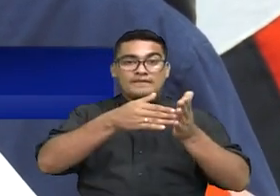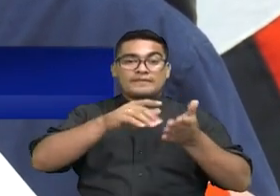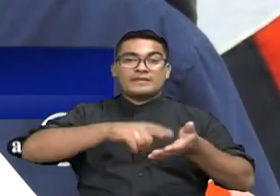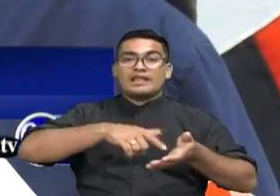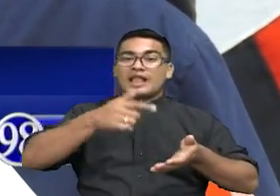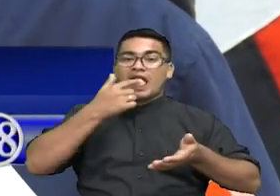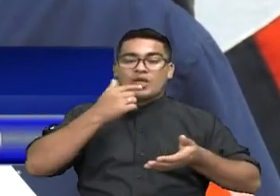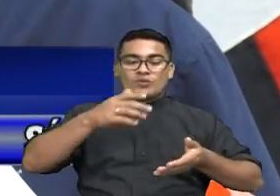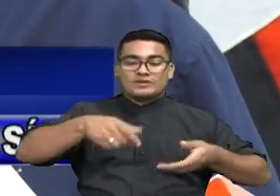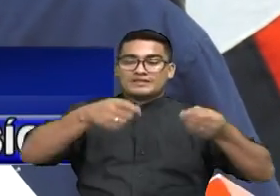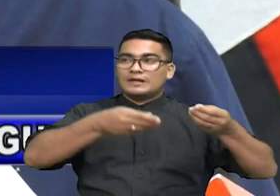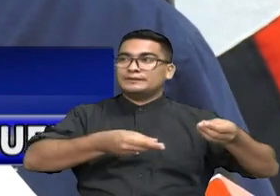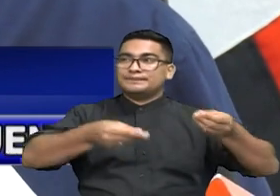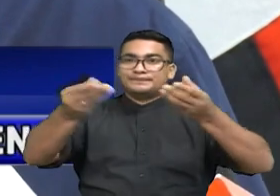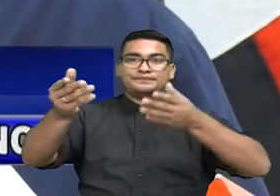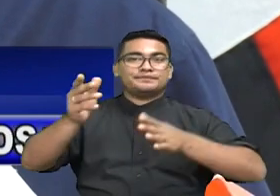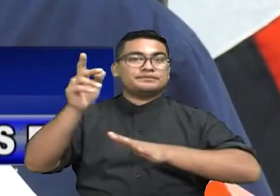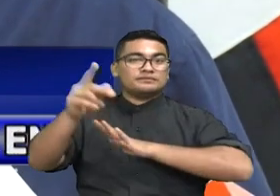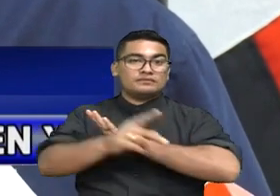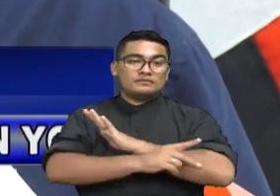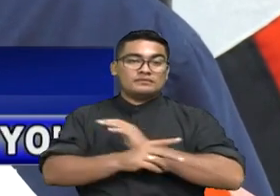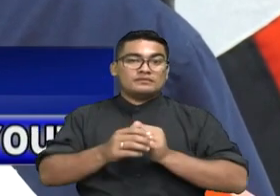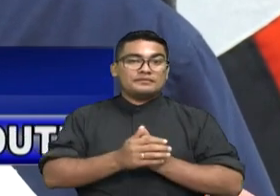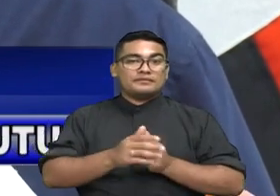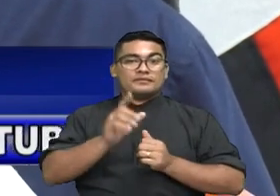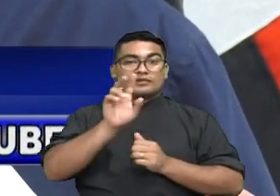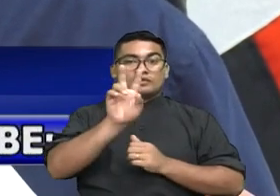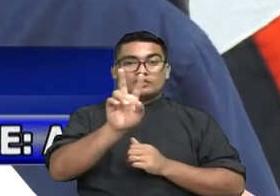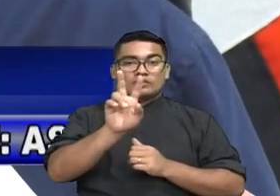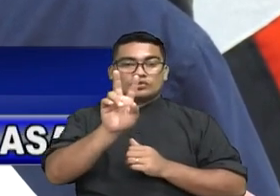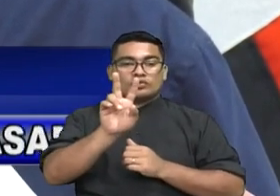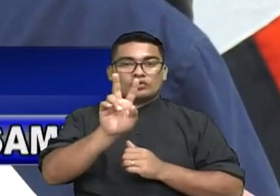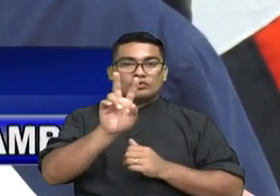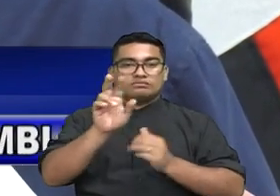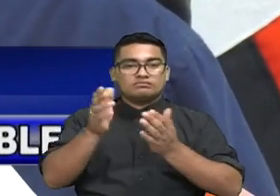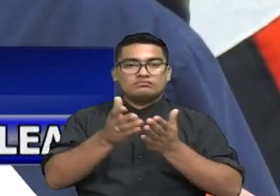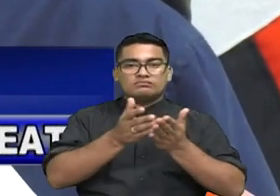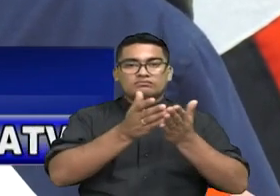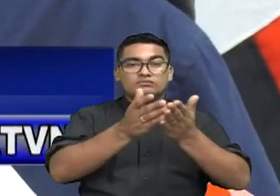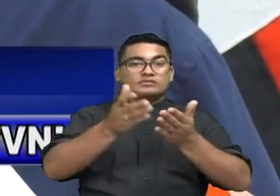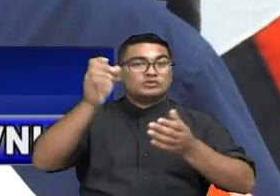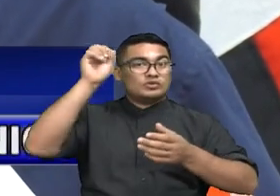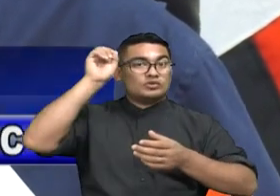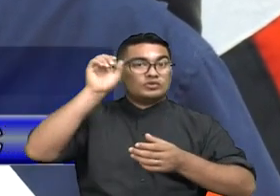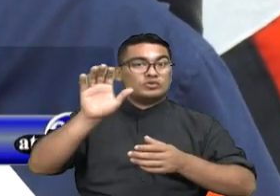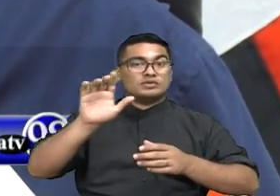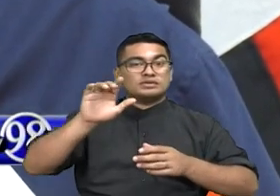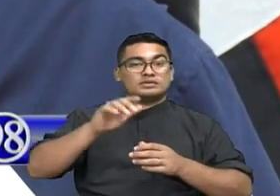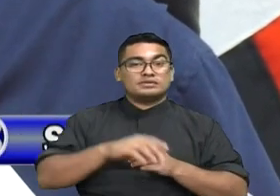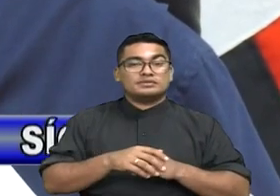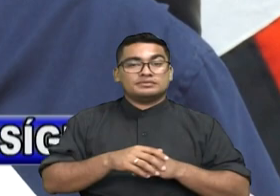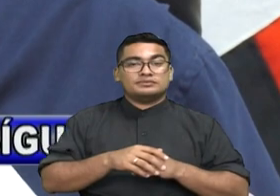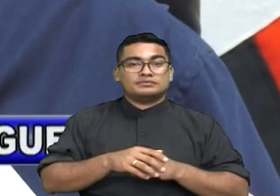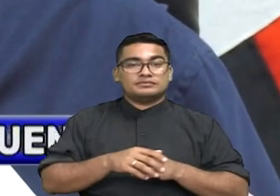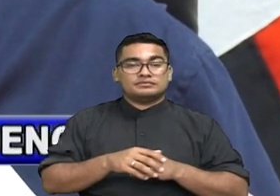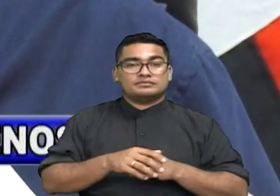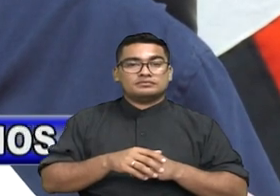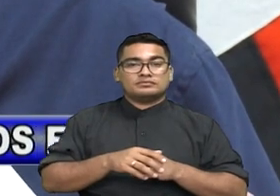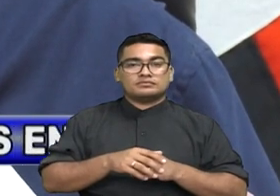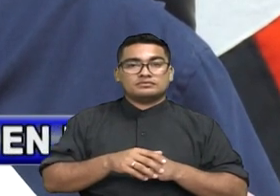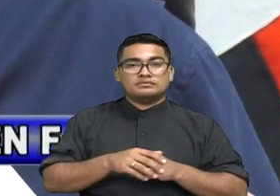en sacos. Y atendimos dos cruceros en la semana. Se atendió el Seven